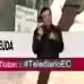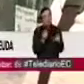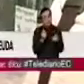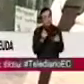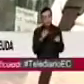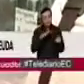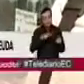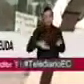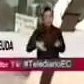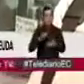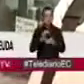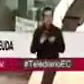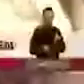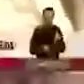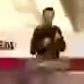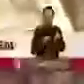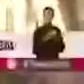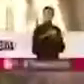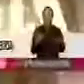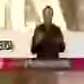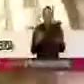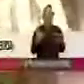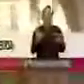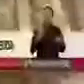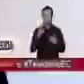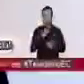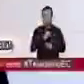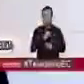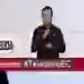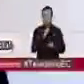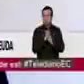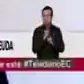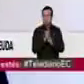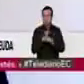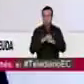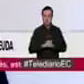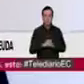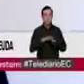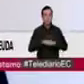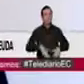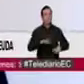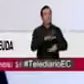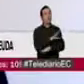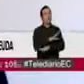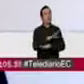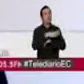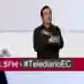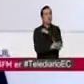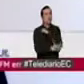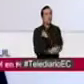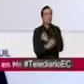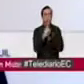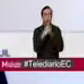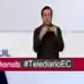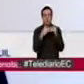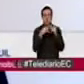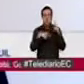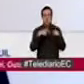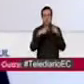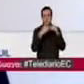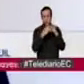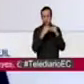el país puedan canalizarse a través de sus instituciones. En las zonas más pobres de este país, de cada dólar que el sector cooperativo